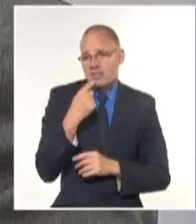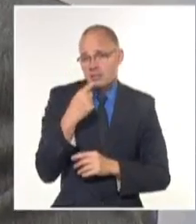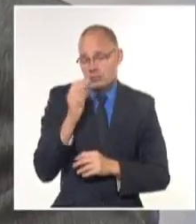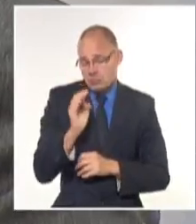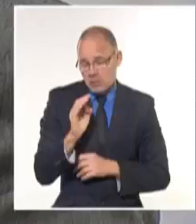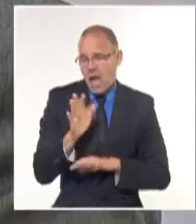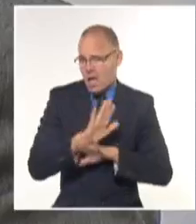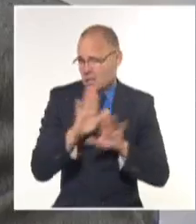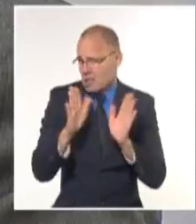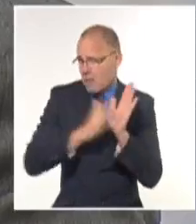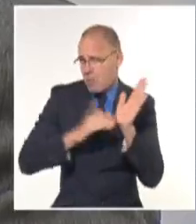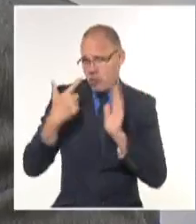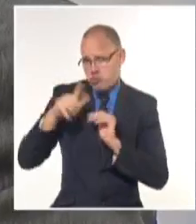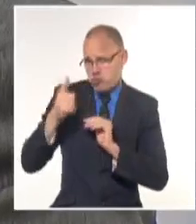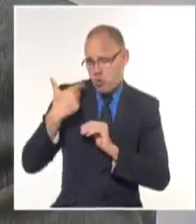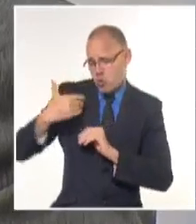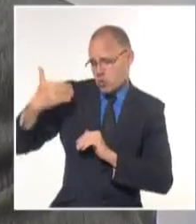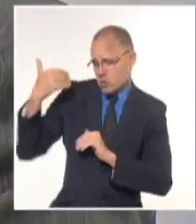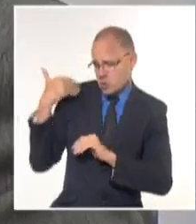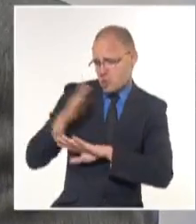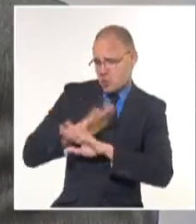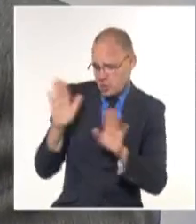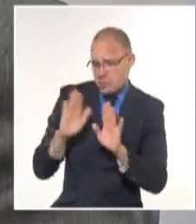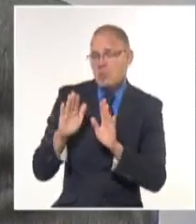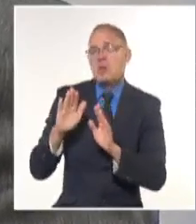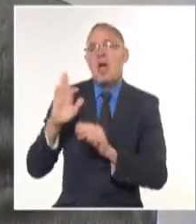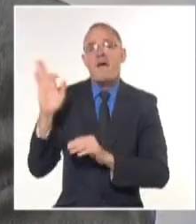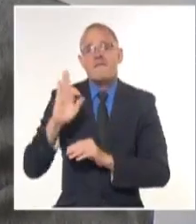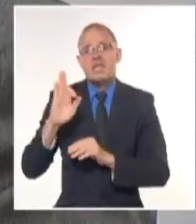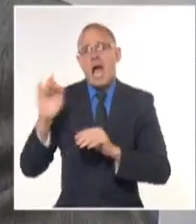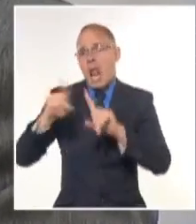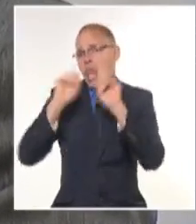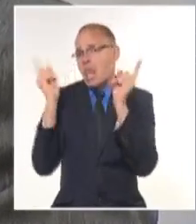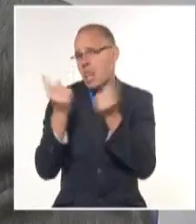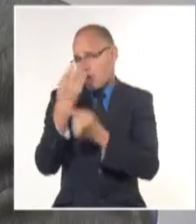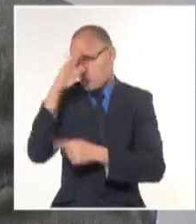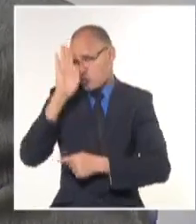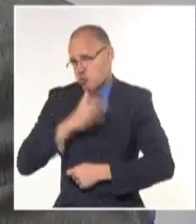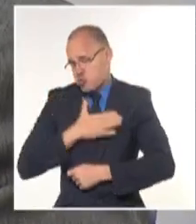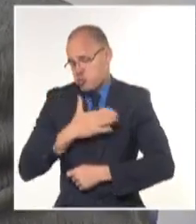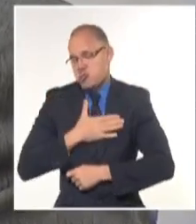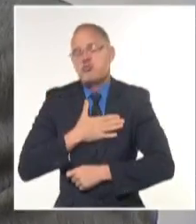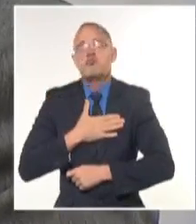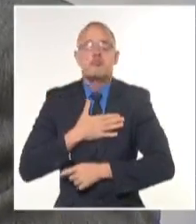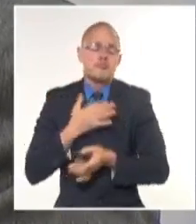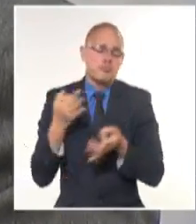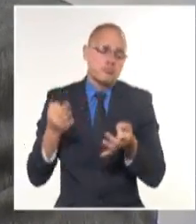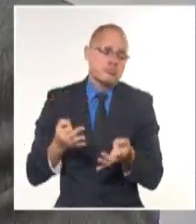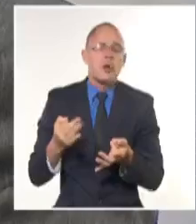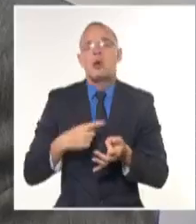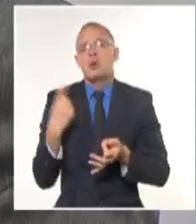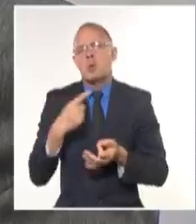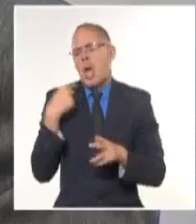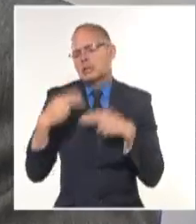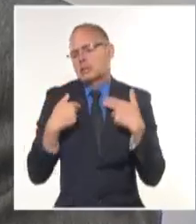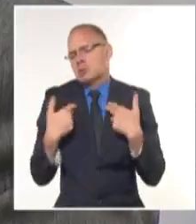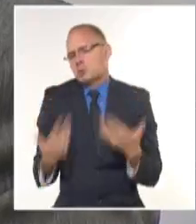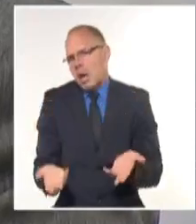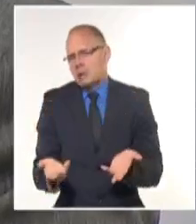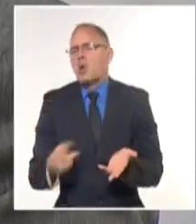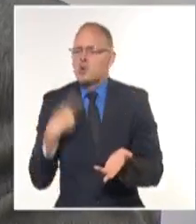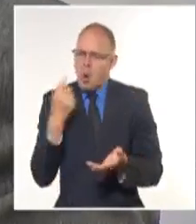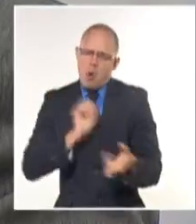con el objetivo de cumplir su misión de velar por la legalidad y exigir a todos los ciudadanos su cumplimiento, realiza acciones de control